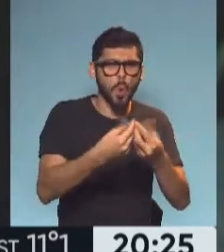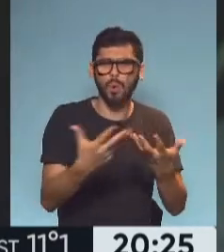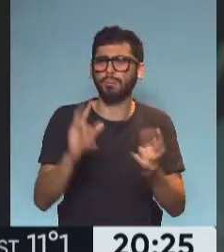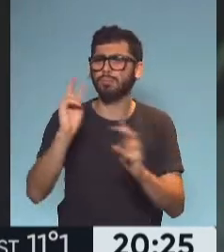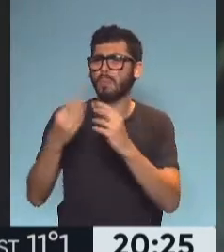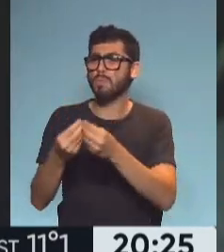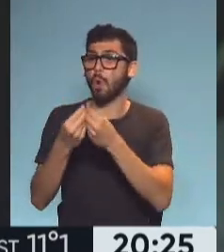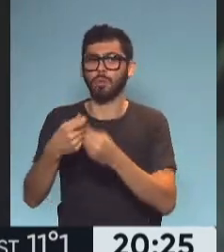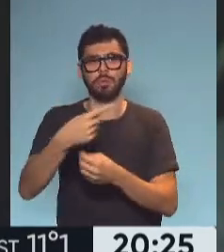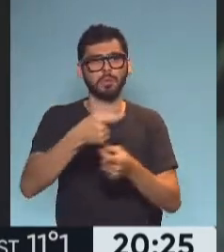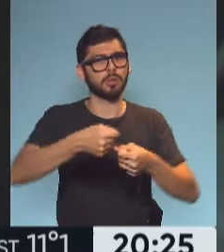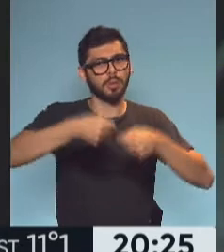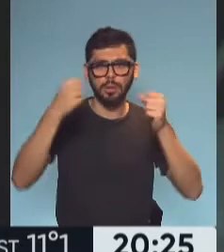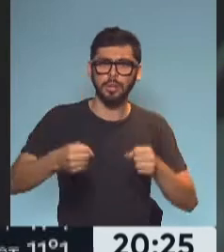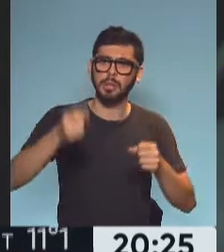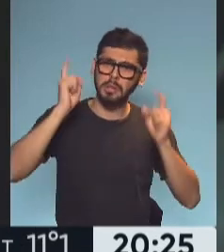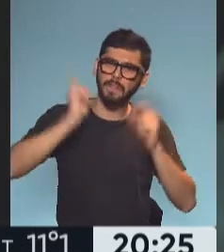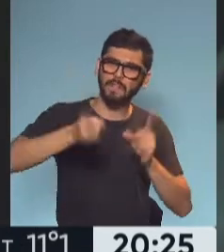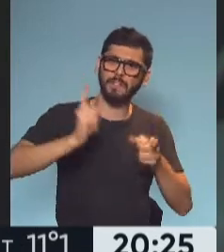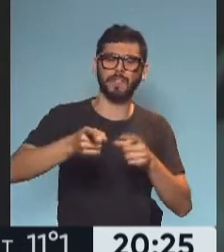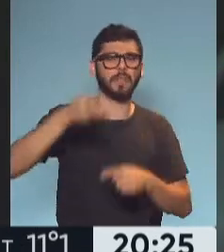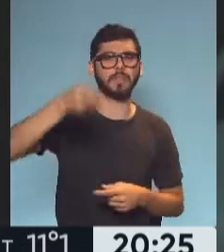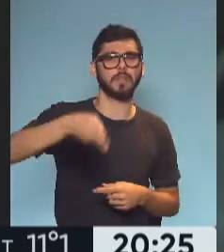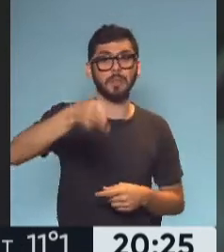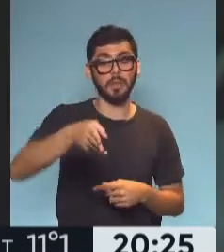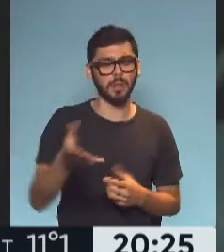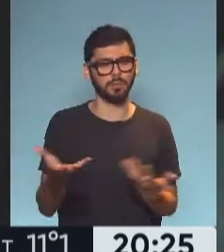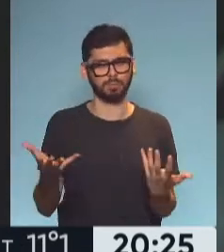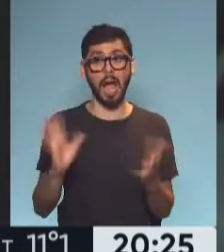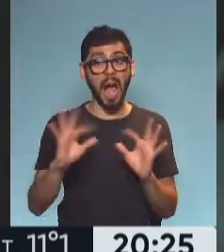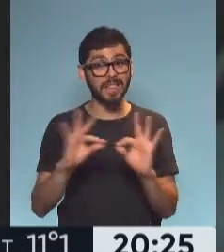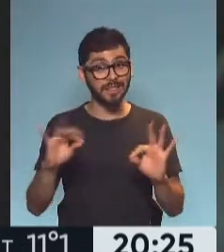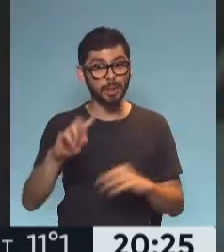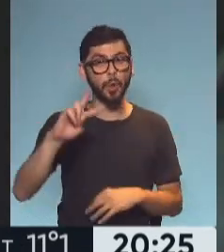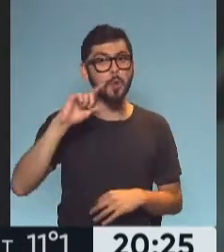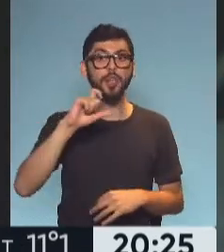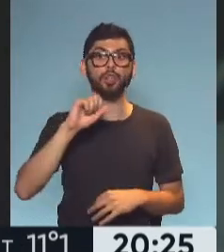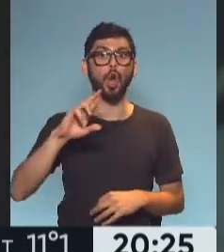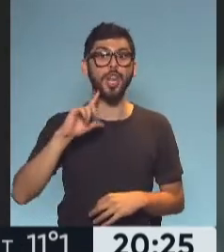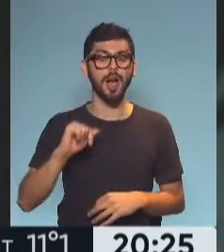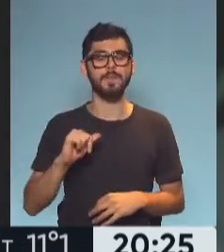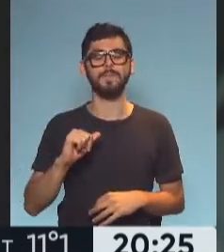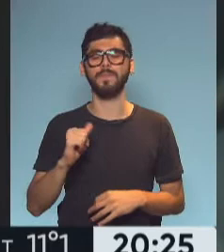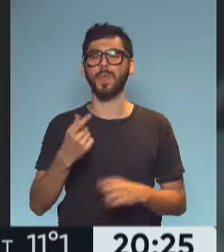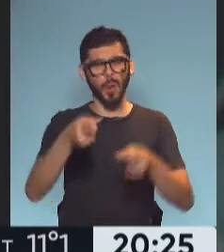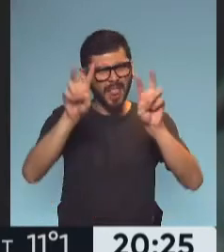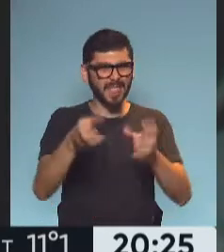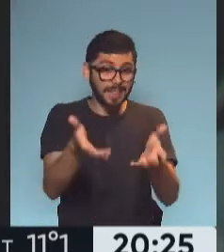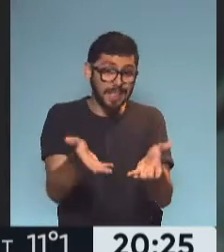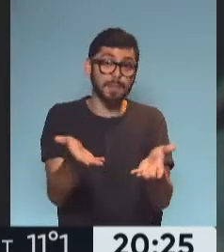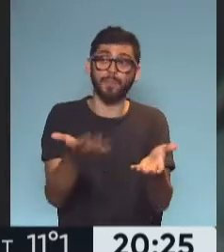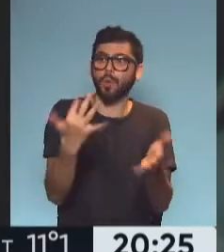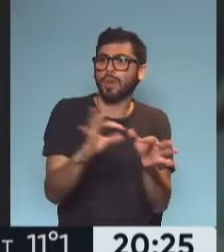muertes, se insiste con la presencialidad, dice Victoria, educadora. A propósito de este tema, y como todo tiene que ver con